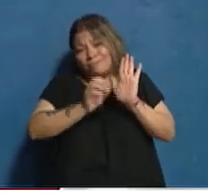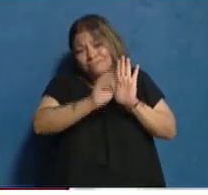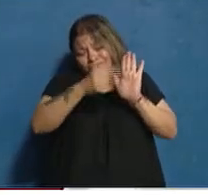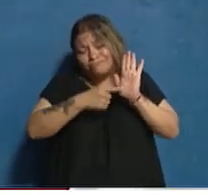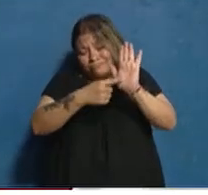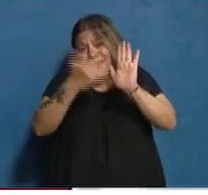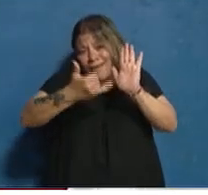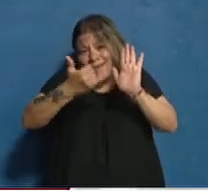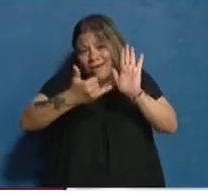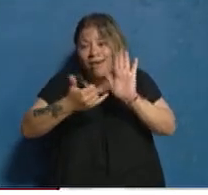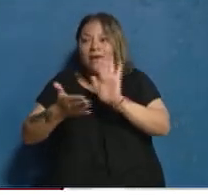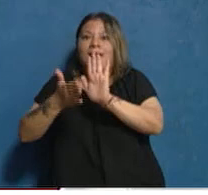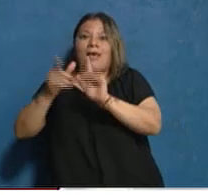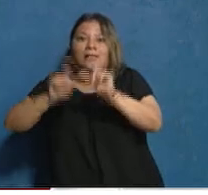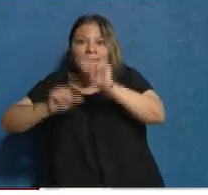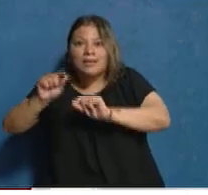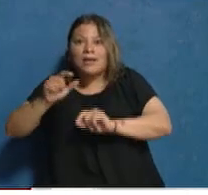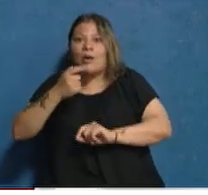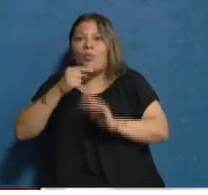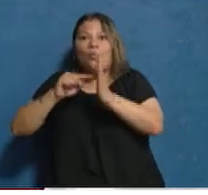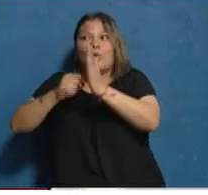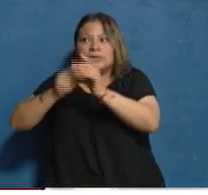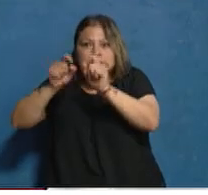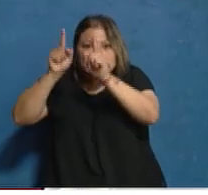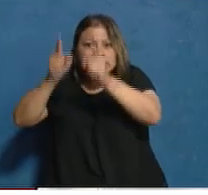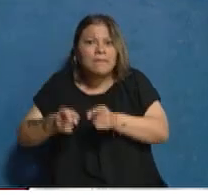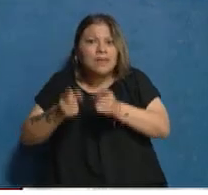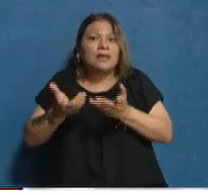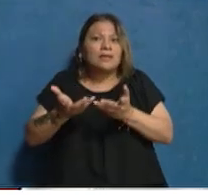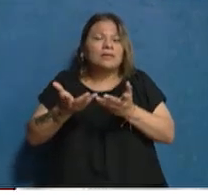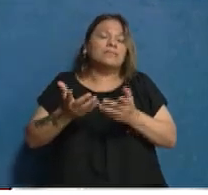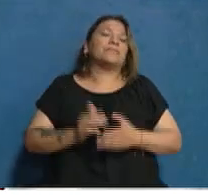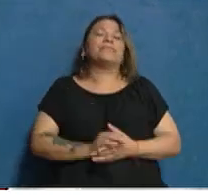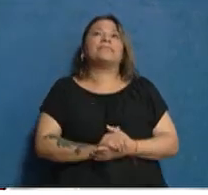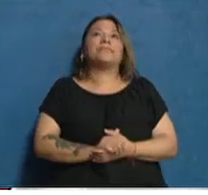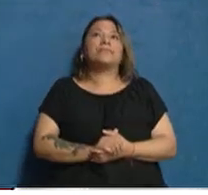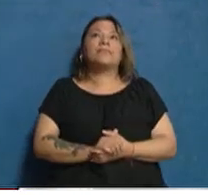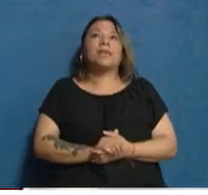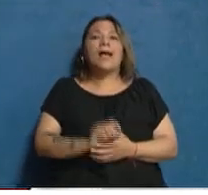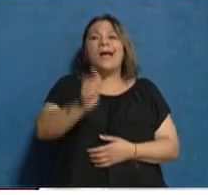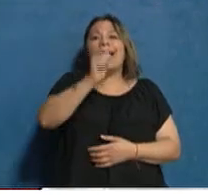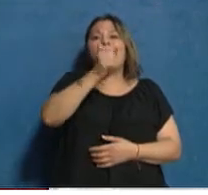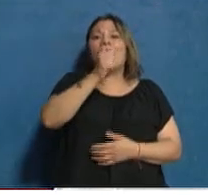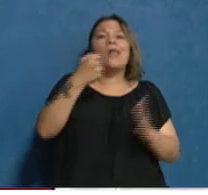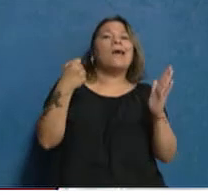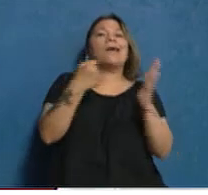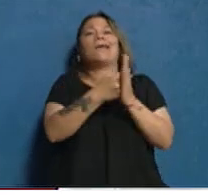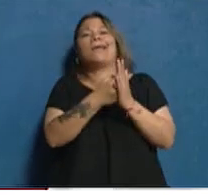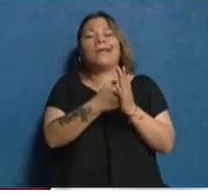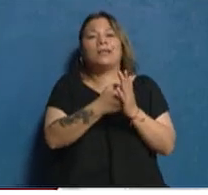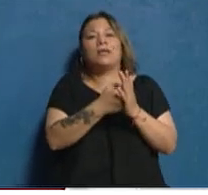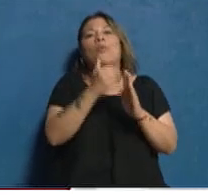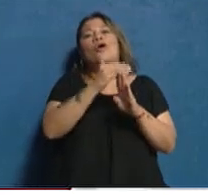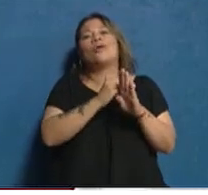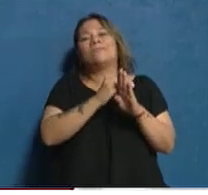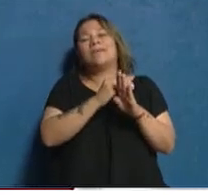las estadísticas de la Ciudad de Buenos Aires también, que no se produce ningún accidente a causa del alcohol cuando los contenidos son menores